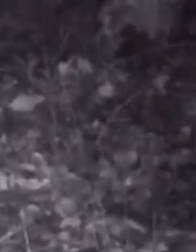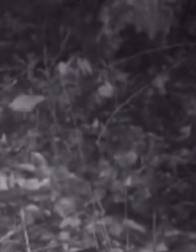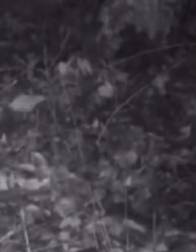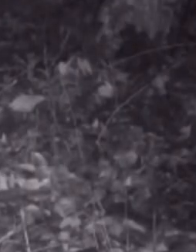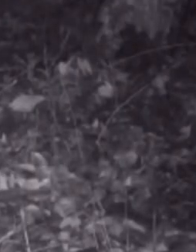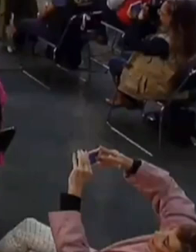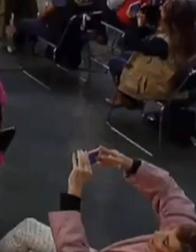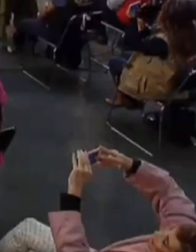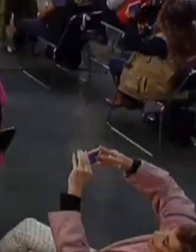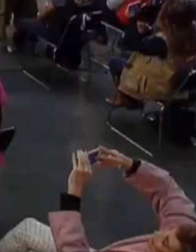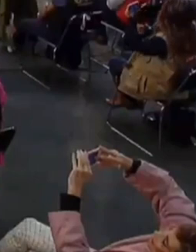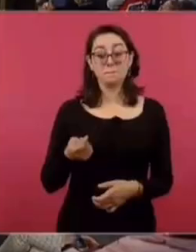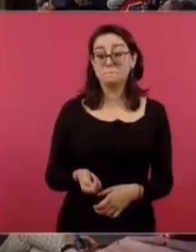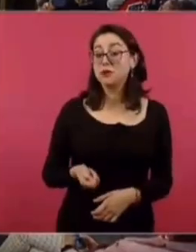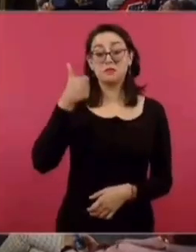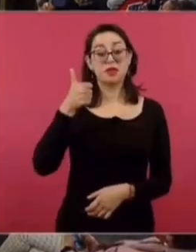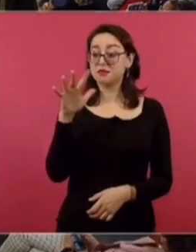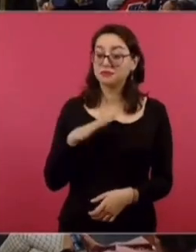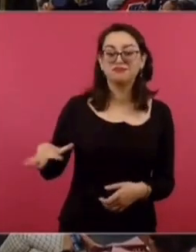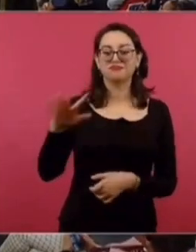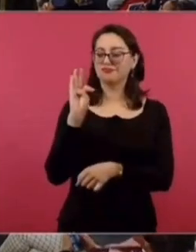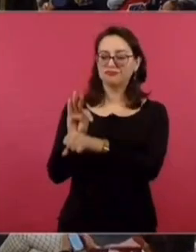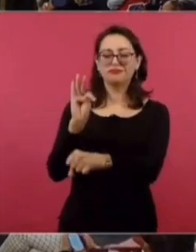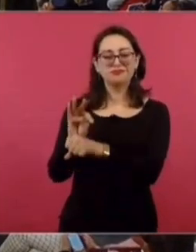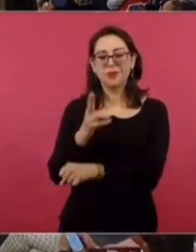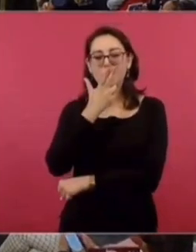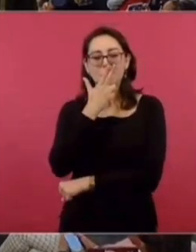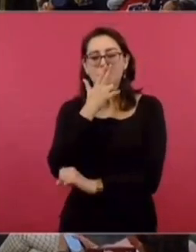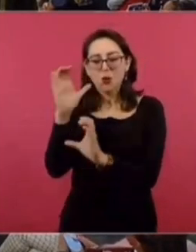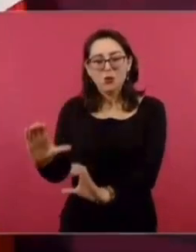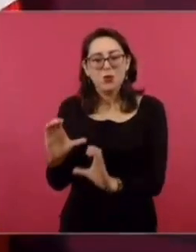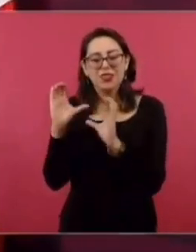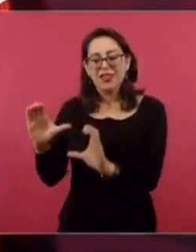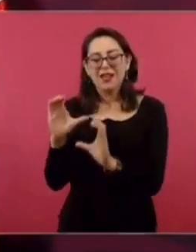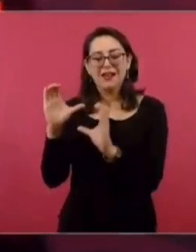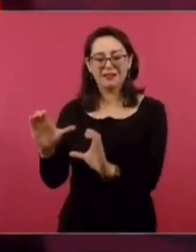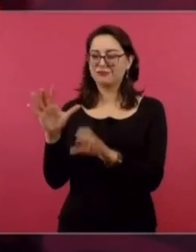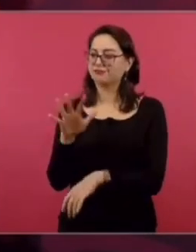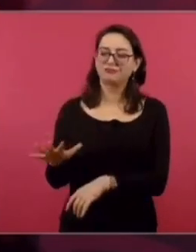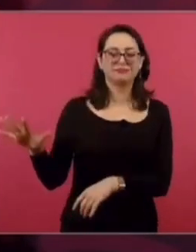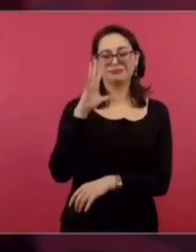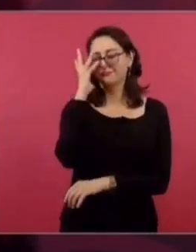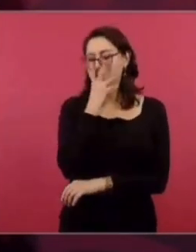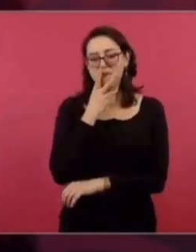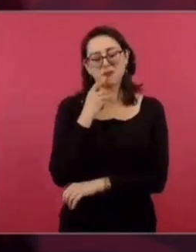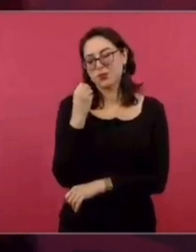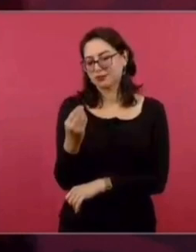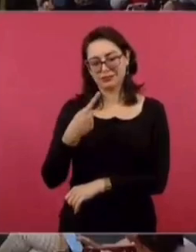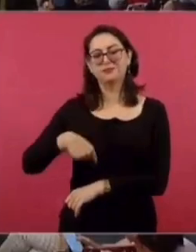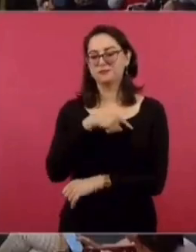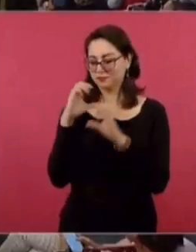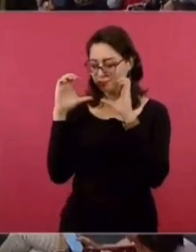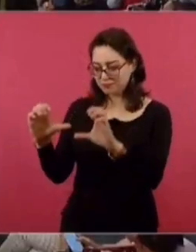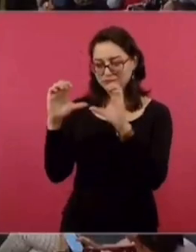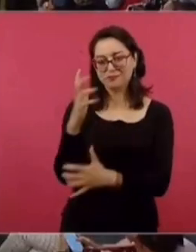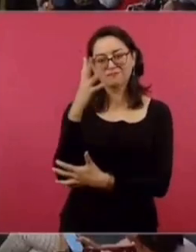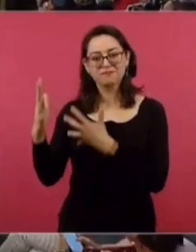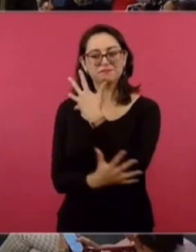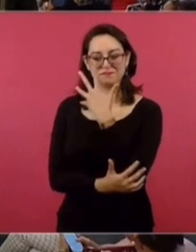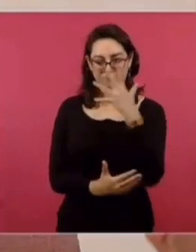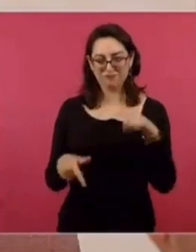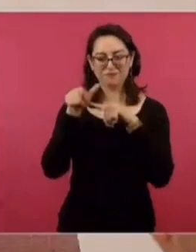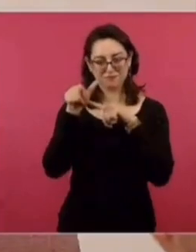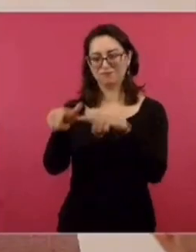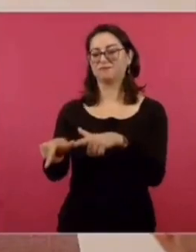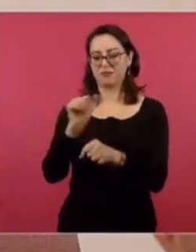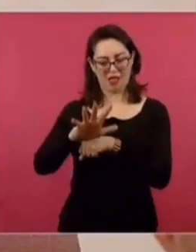puma. Estamos cuidándolos. Es un paraíso toda esa región. Y vamos a seguir cuidando la selva y